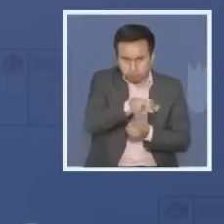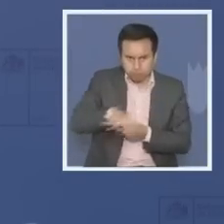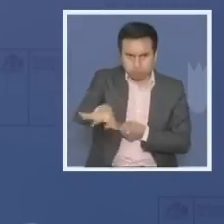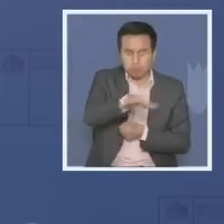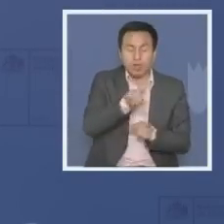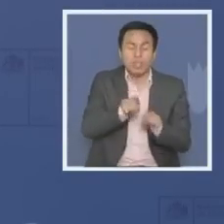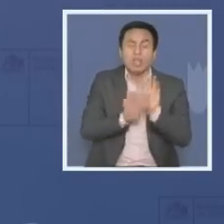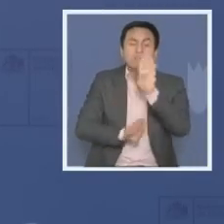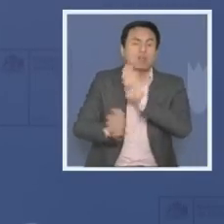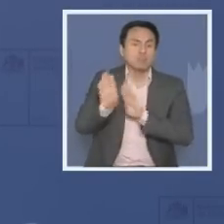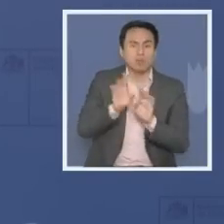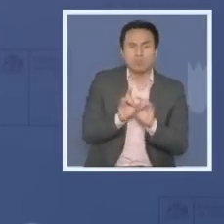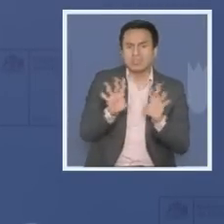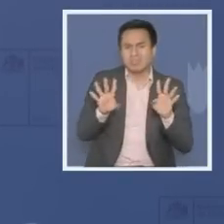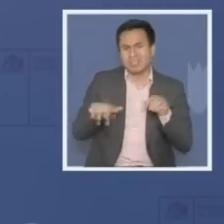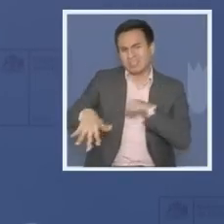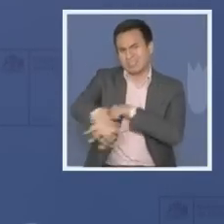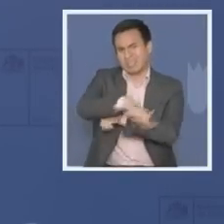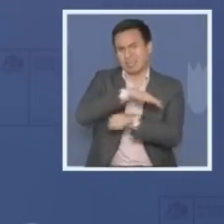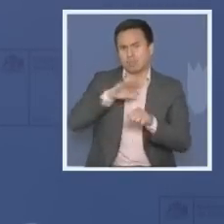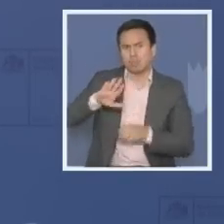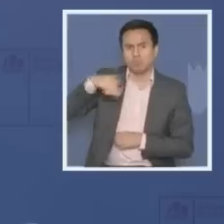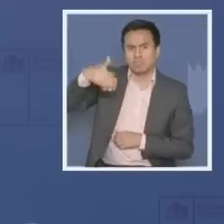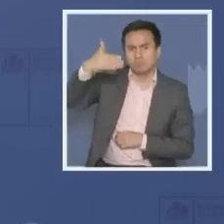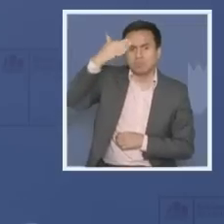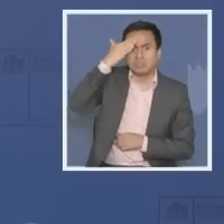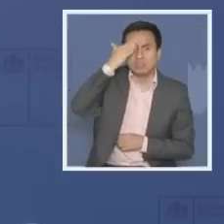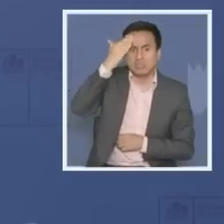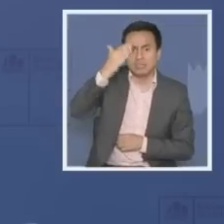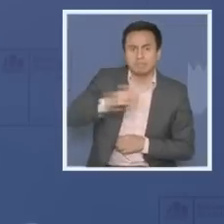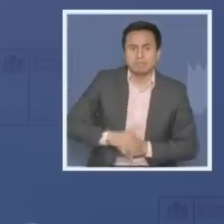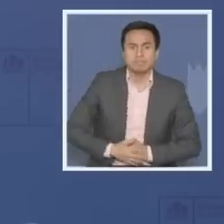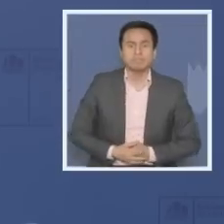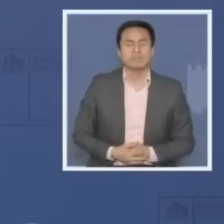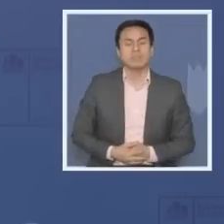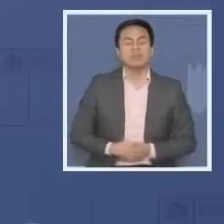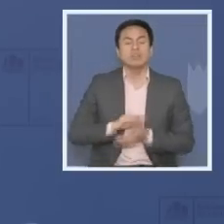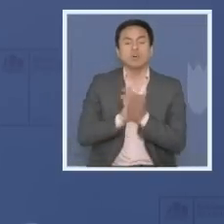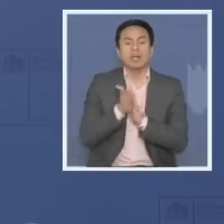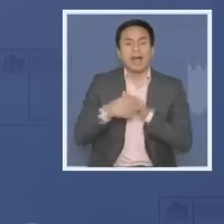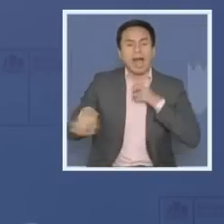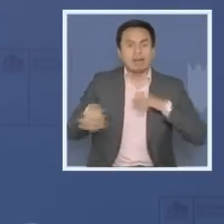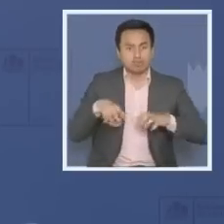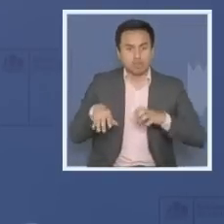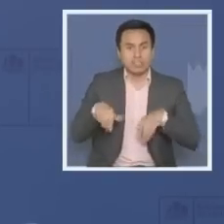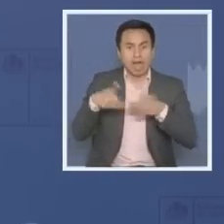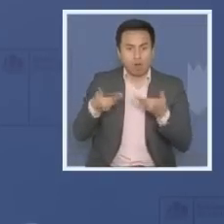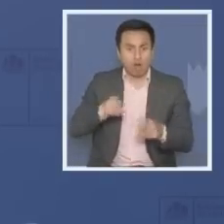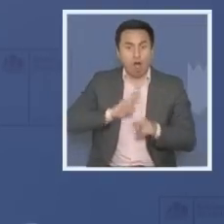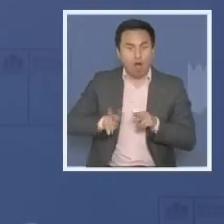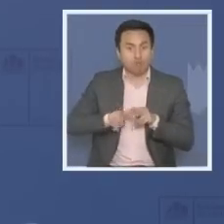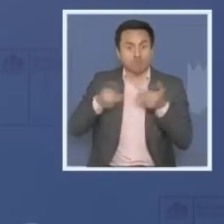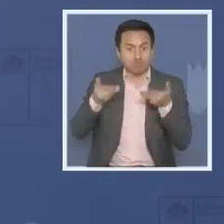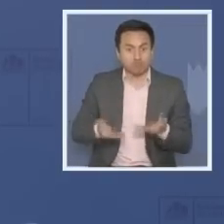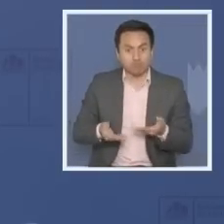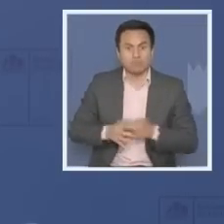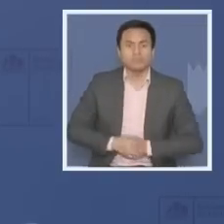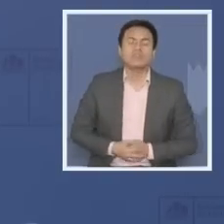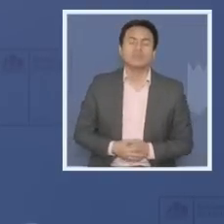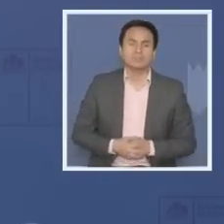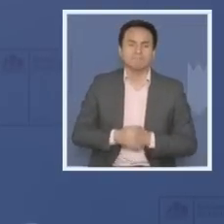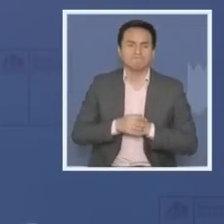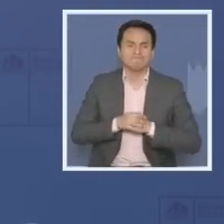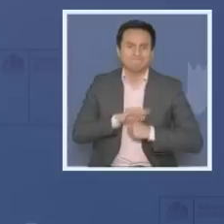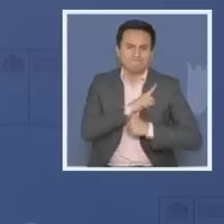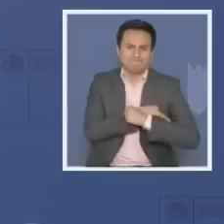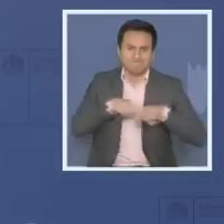una precaución ante posibles escenarios de los próximos días. Todas estas acciones que se están haciendo van a reforzarse